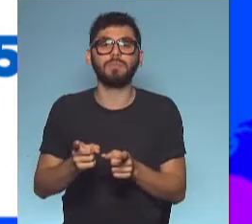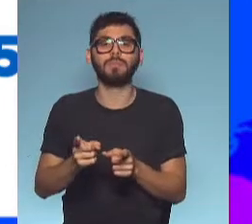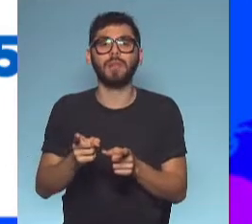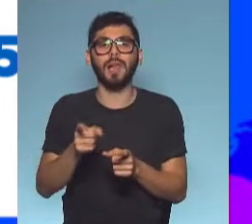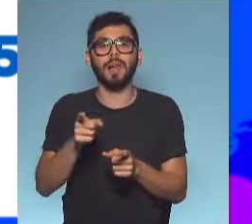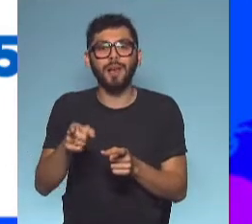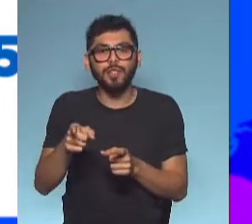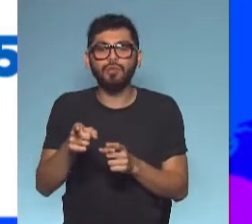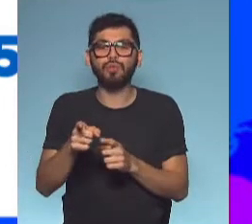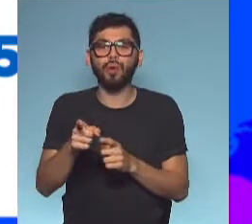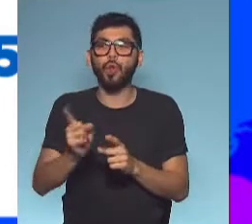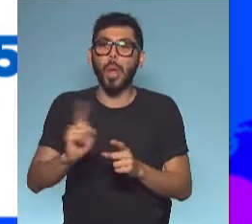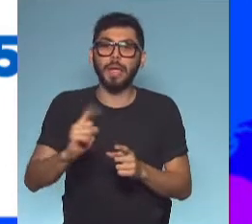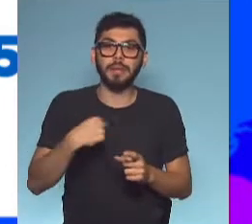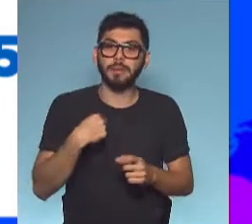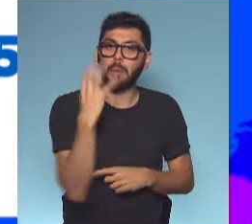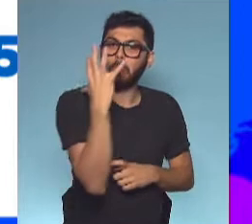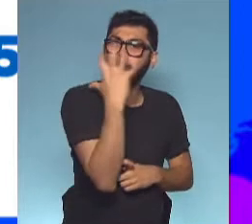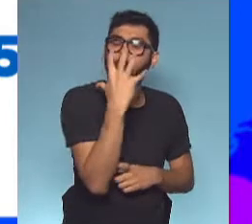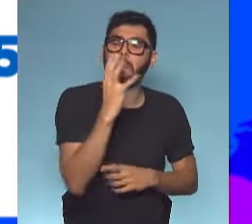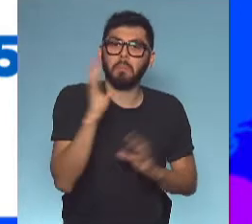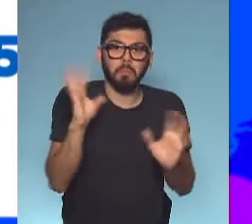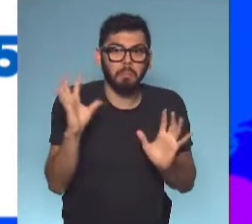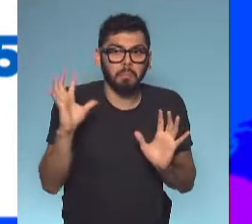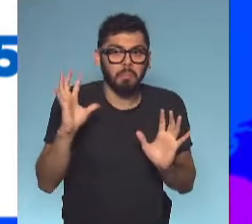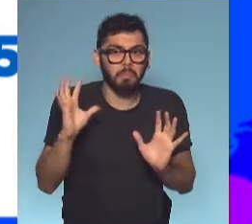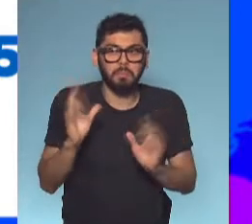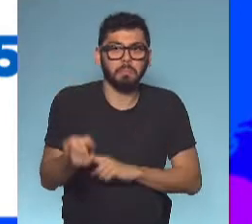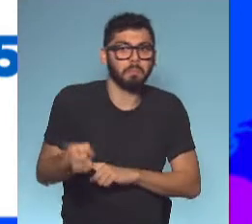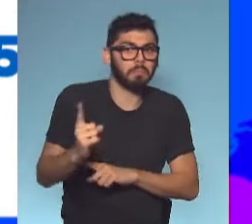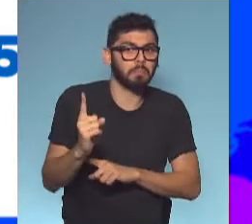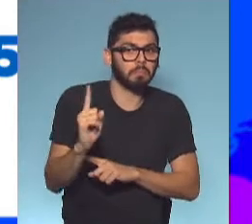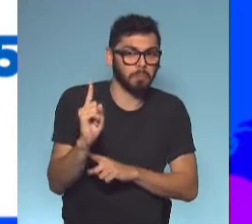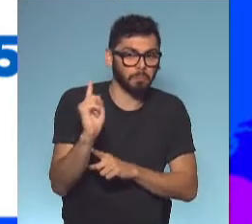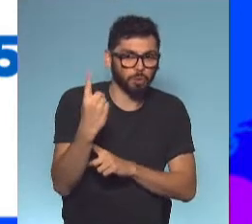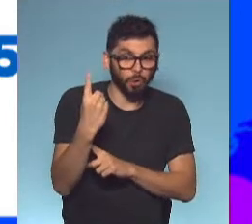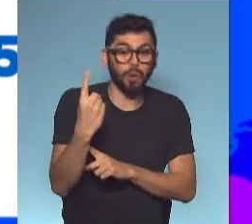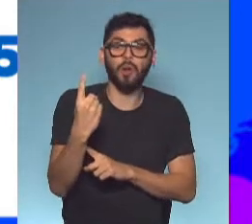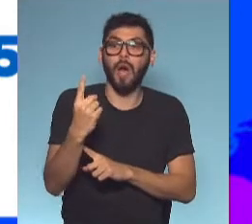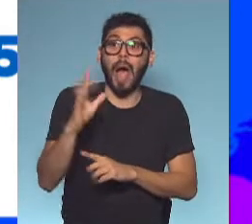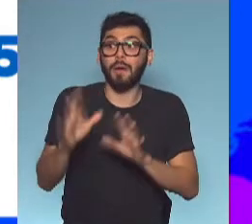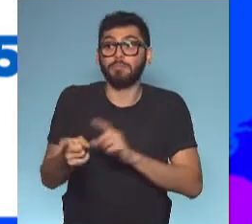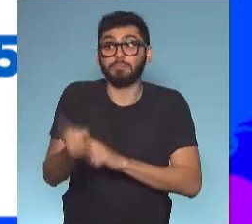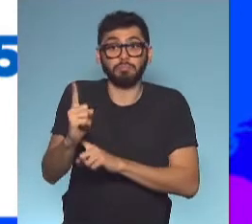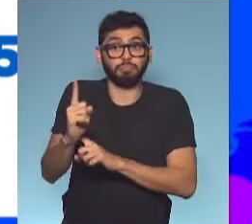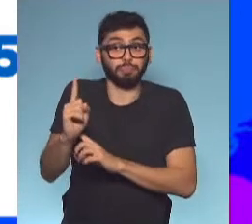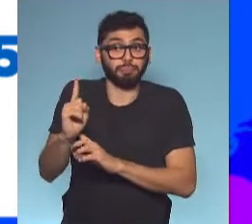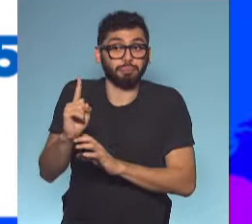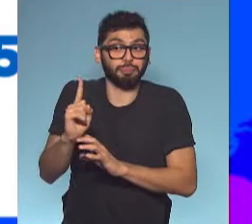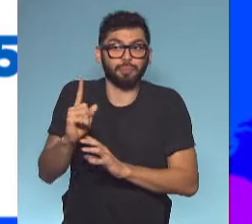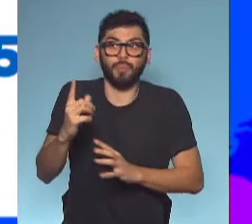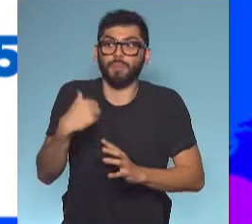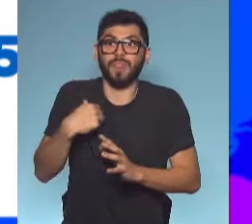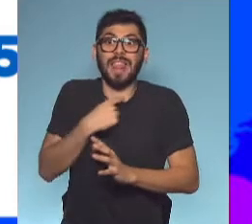no depende de que uno esté excitado y demás, como puede ser en líneas generales las erecciones, sino que también puede ser por